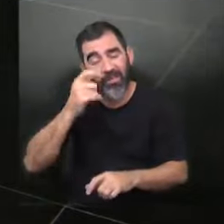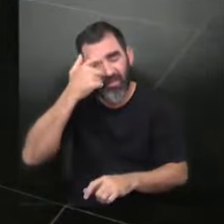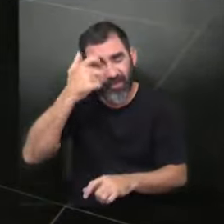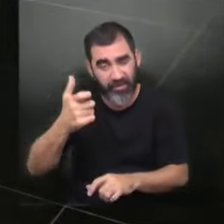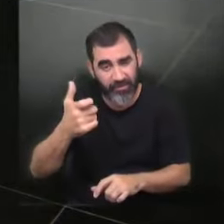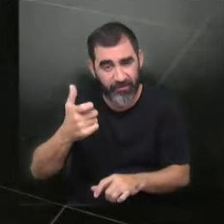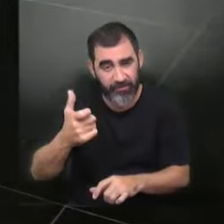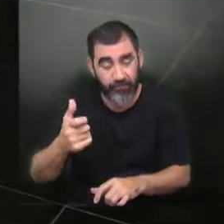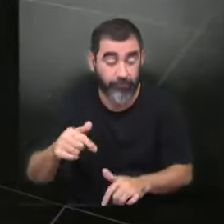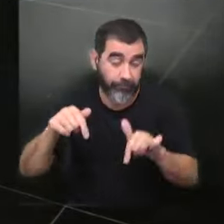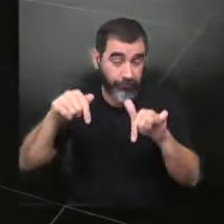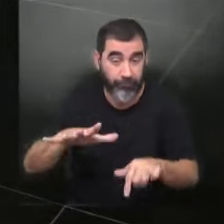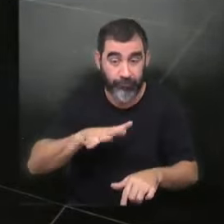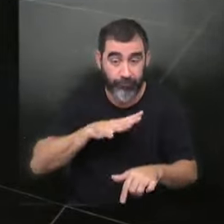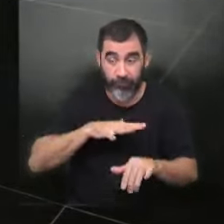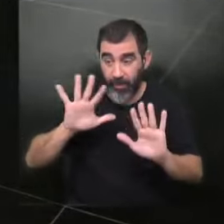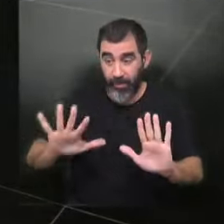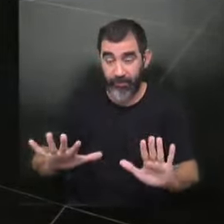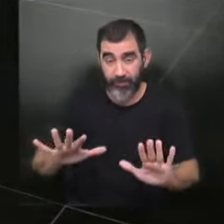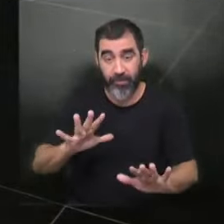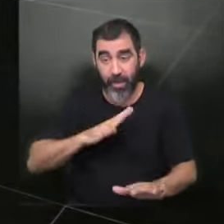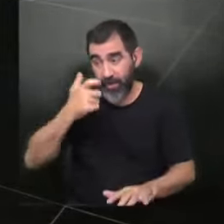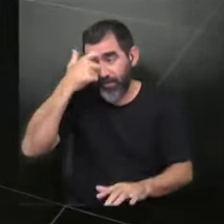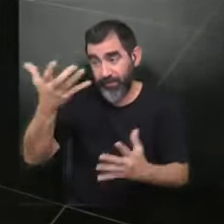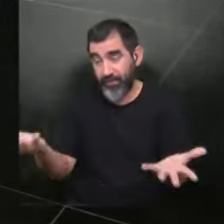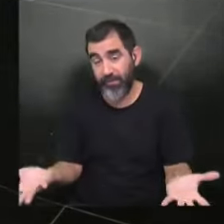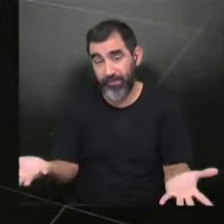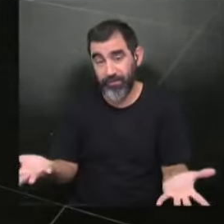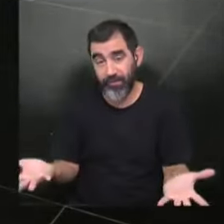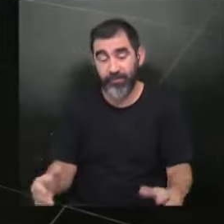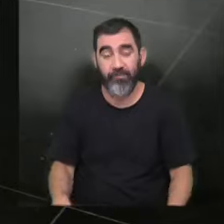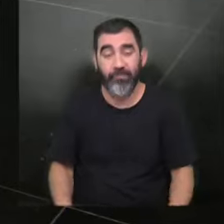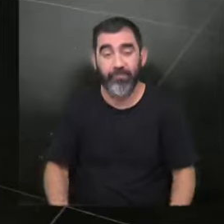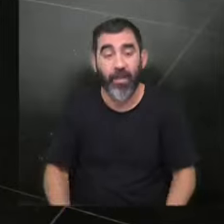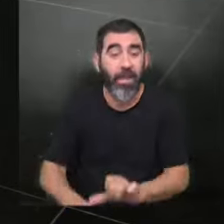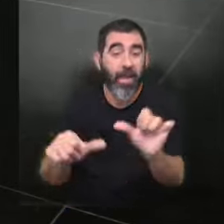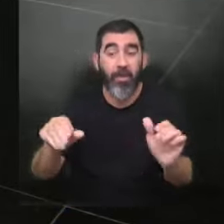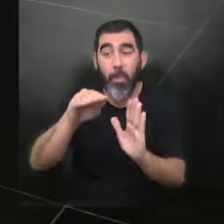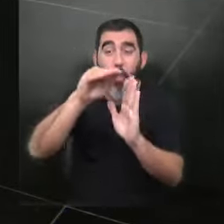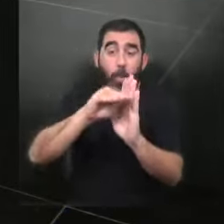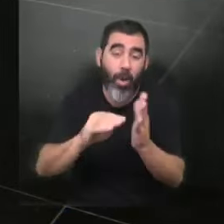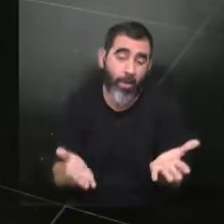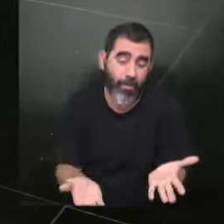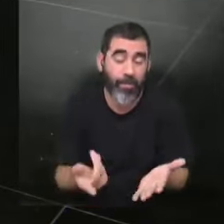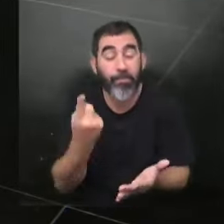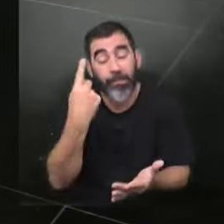Bueno, acá... acá estamos en eso. Tenemos, si no... no estaríamos ¿qué acá? Estamos haciendo acá, ¿no? Claro. Pero aparte,